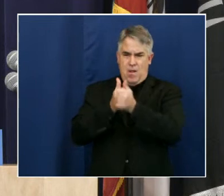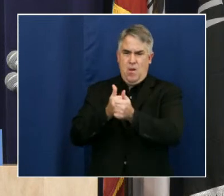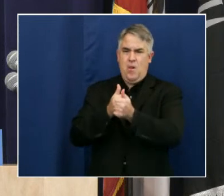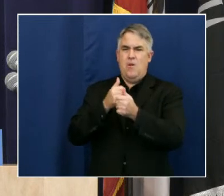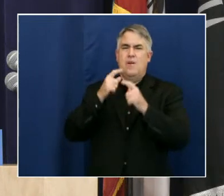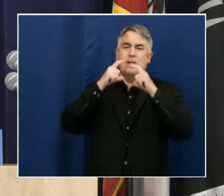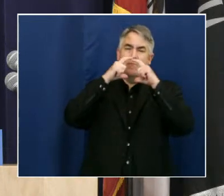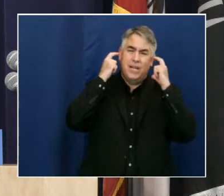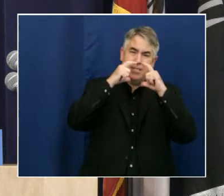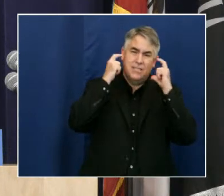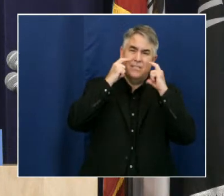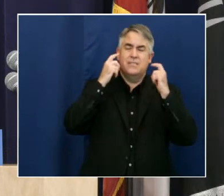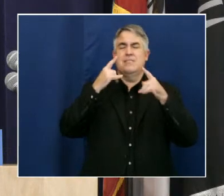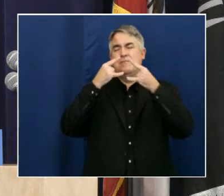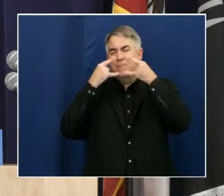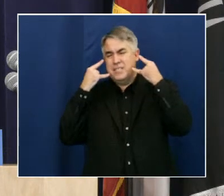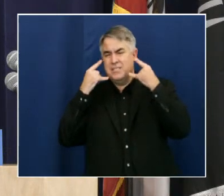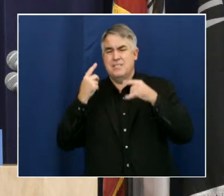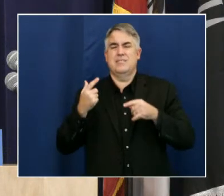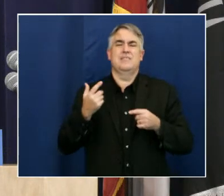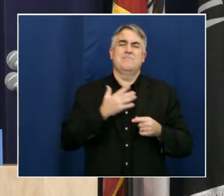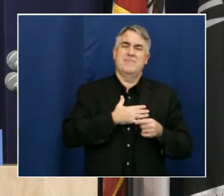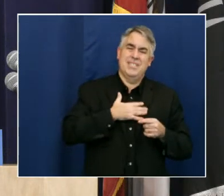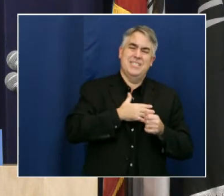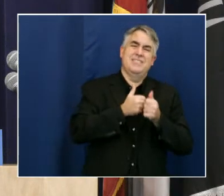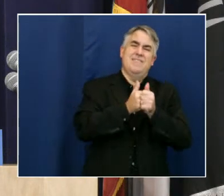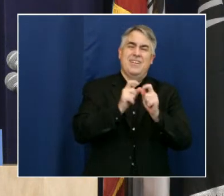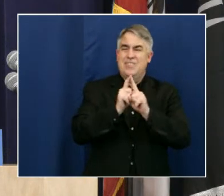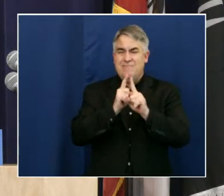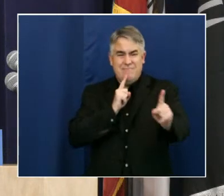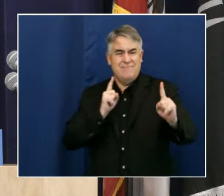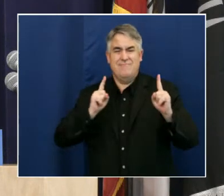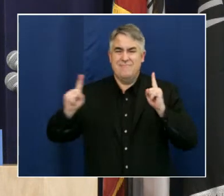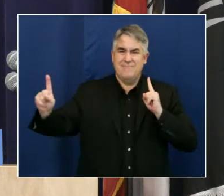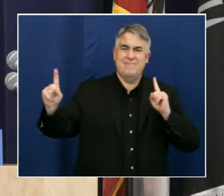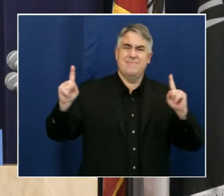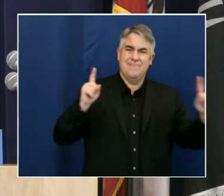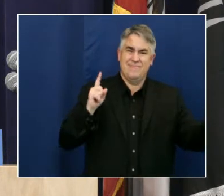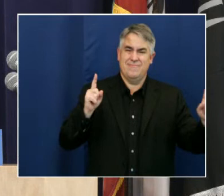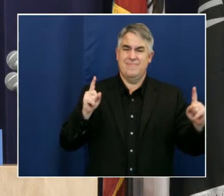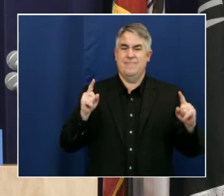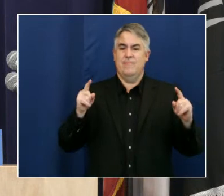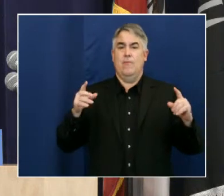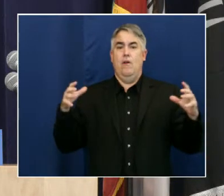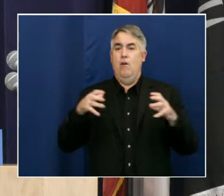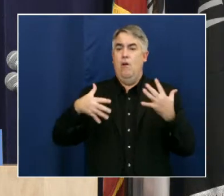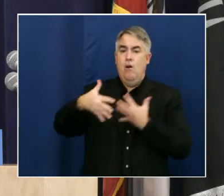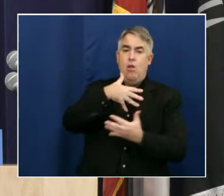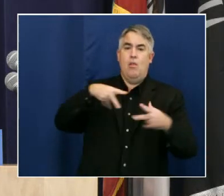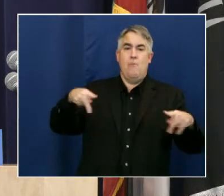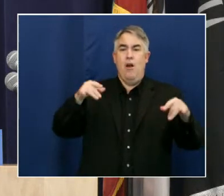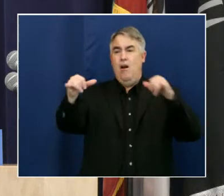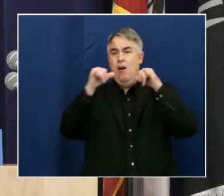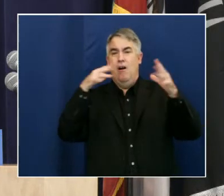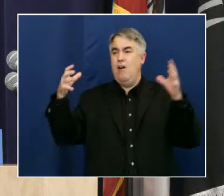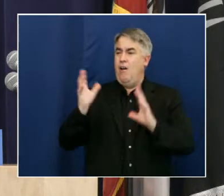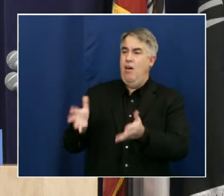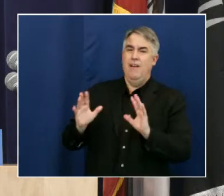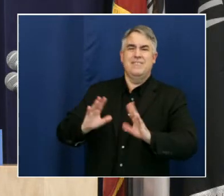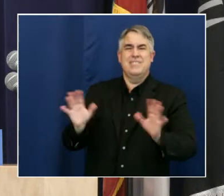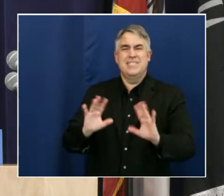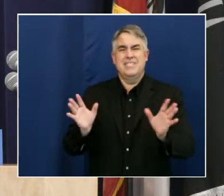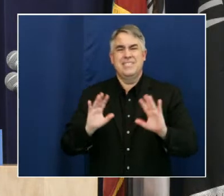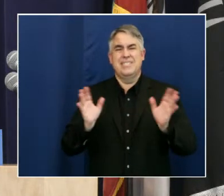orders, continue to use your face masks, practice physical distancing, avoid any gatherings of any type, and if you or your family have any